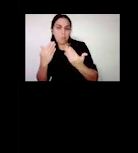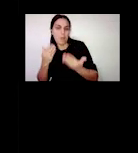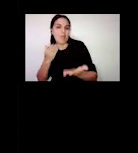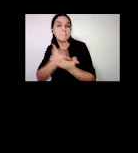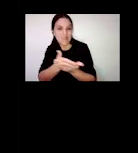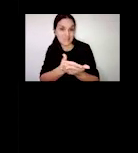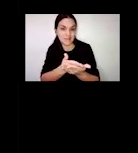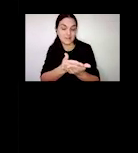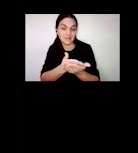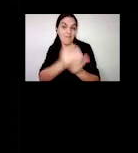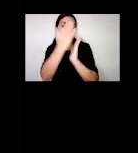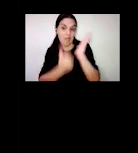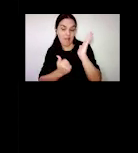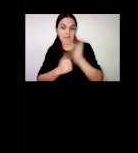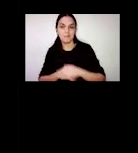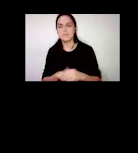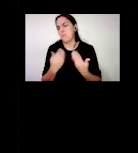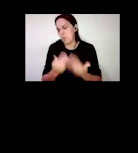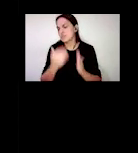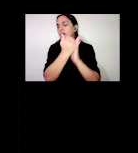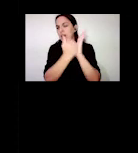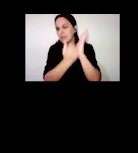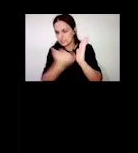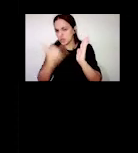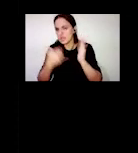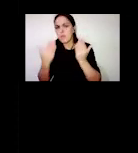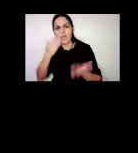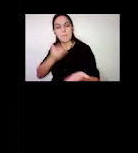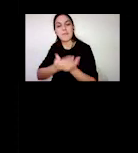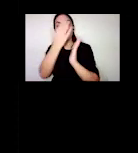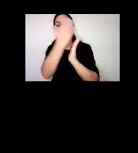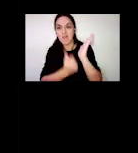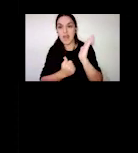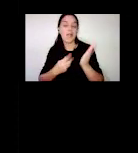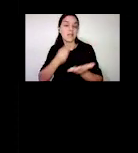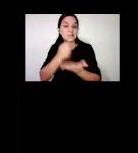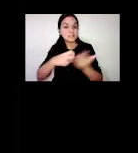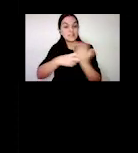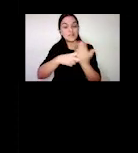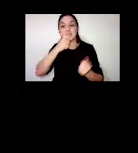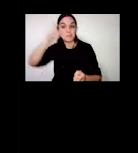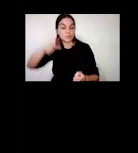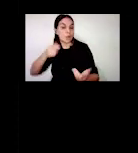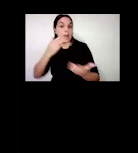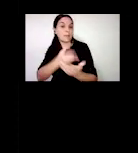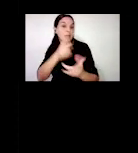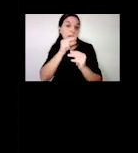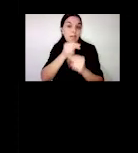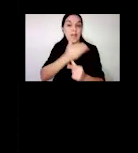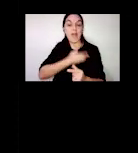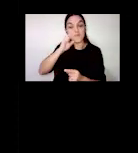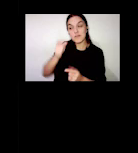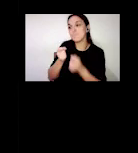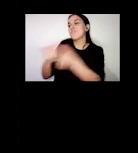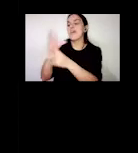solicitar, puede tener todos los requisitos para solicitar la baja de residencia fiscal. Pero si no la pide, la AFIP no la otorga de oficio. Por